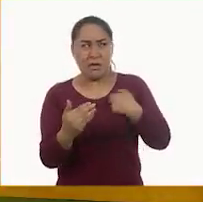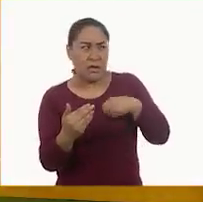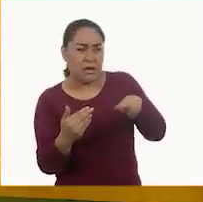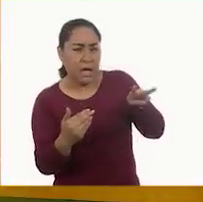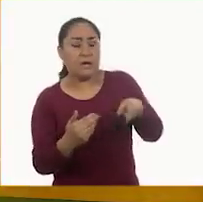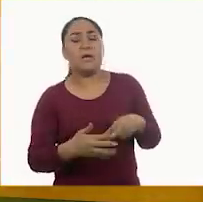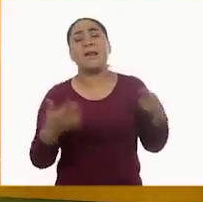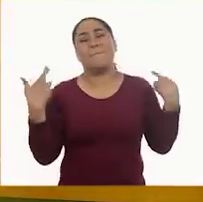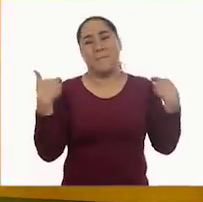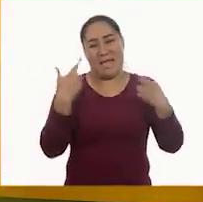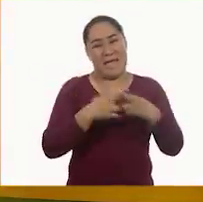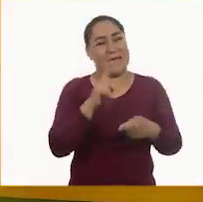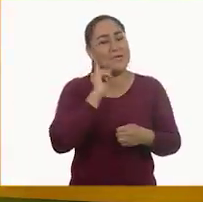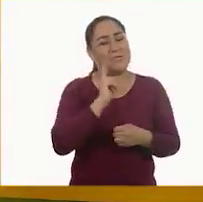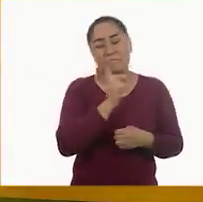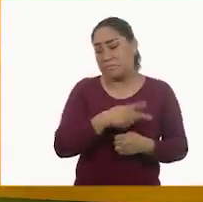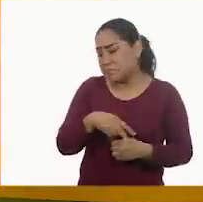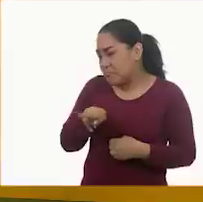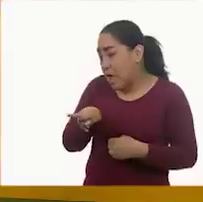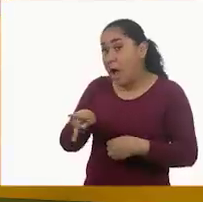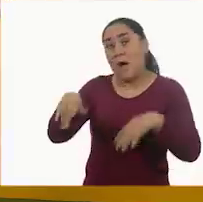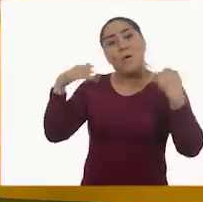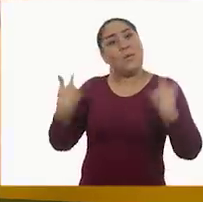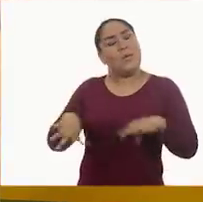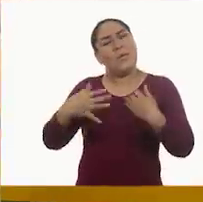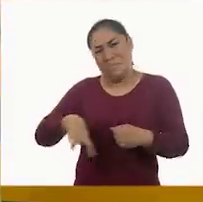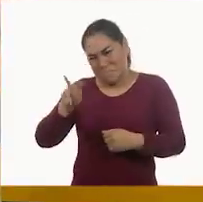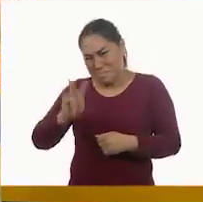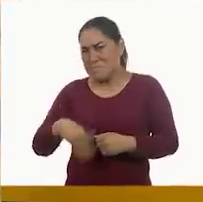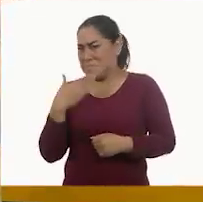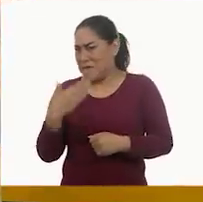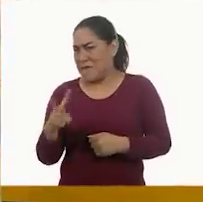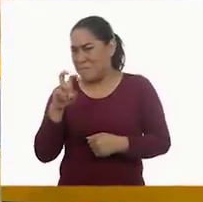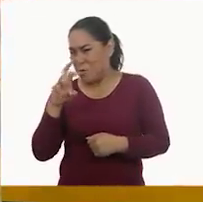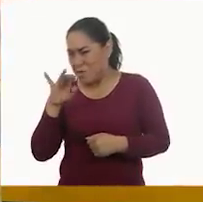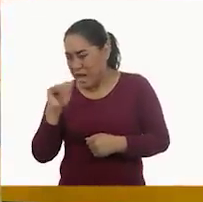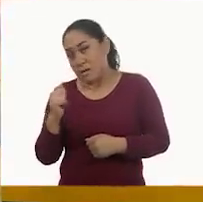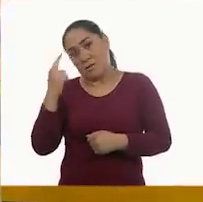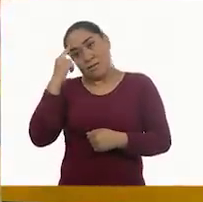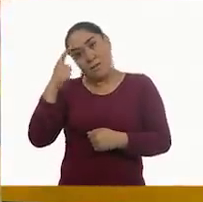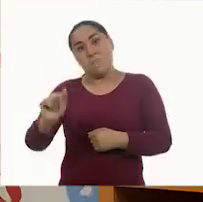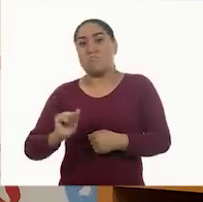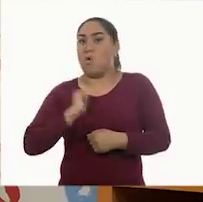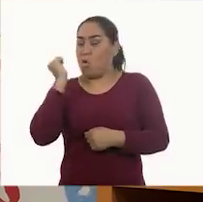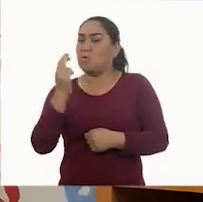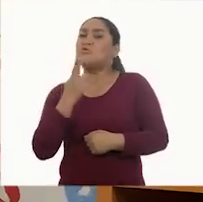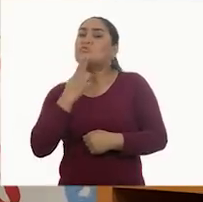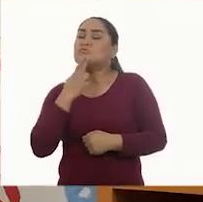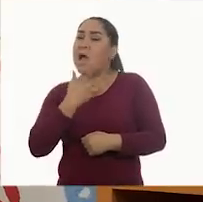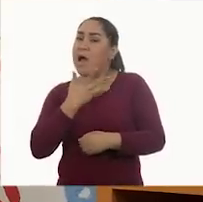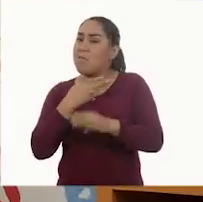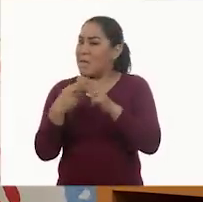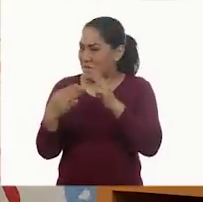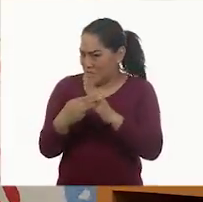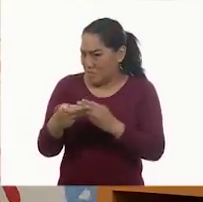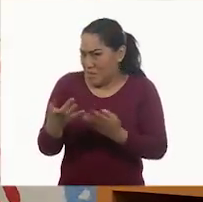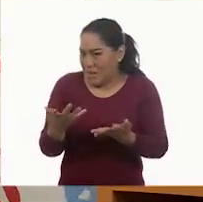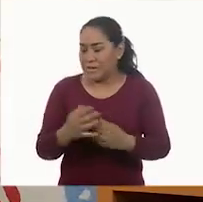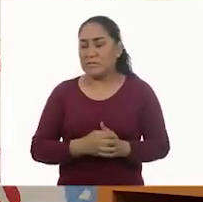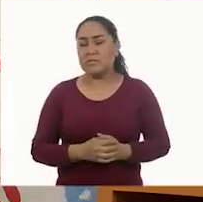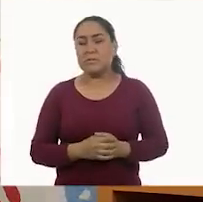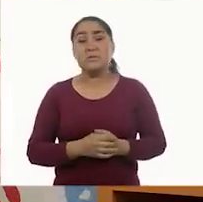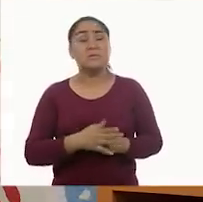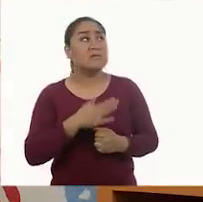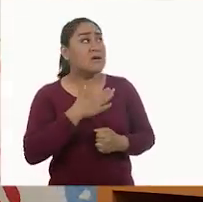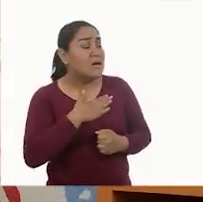La maestra dijo: ¡ah, qué maravilla, Verónica! Sería una pena no aprovechar todo eso. Ay, mi